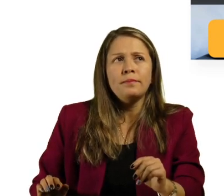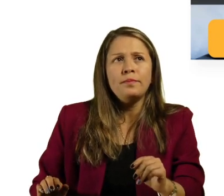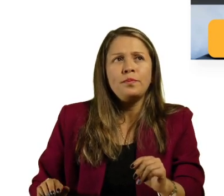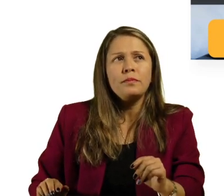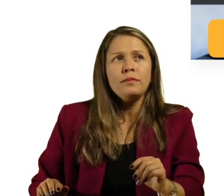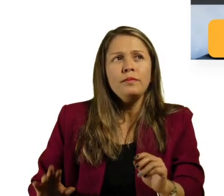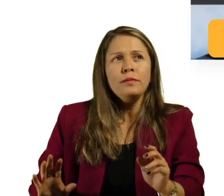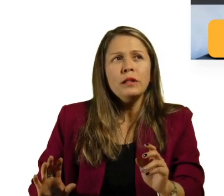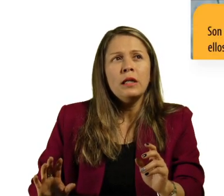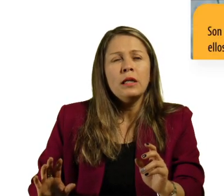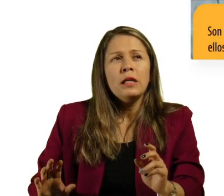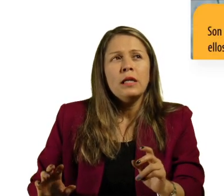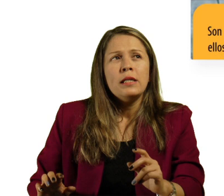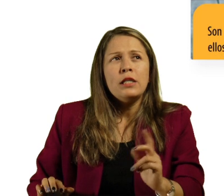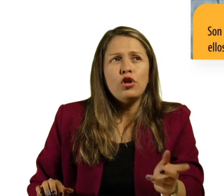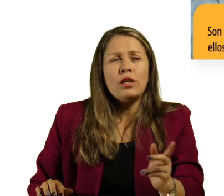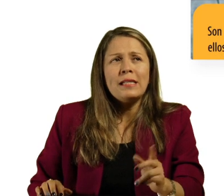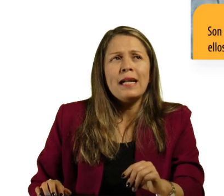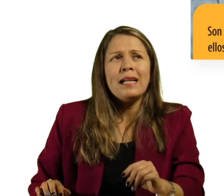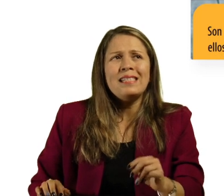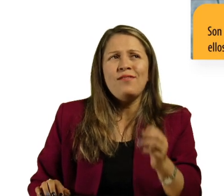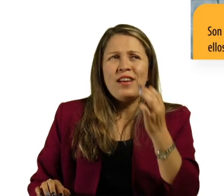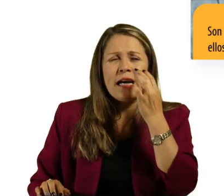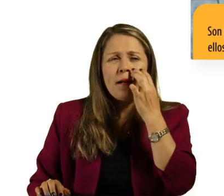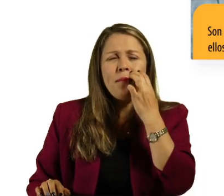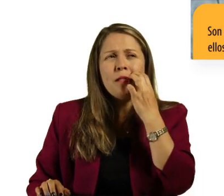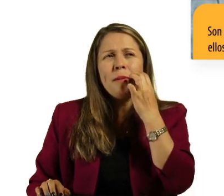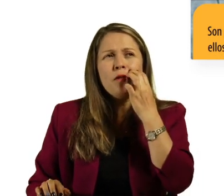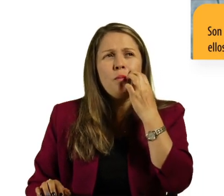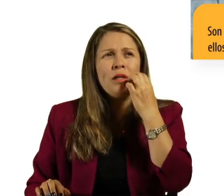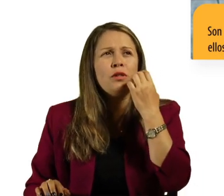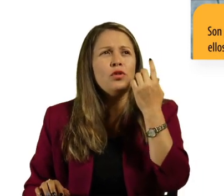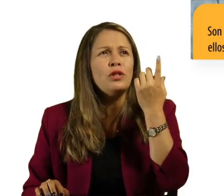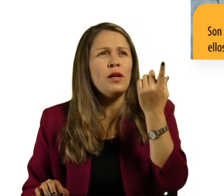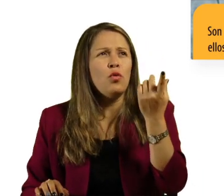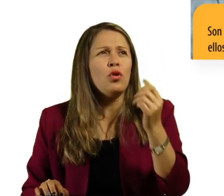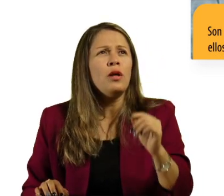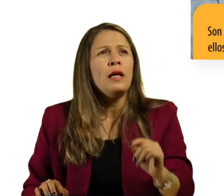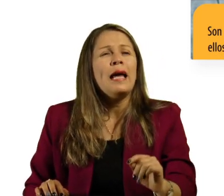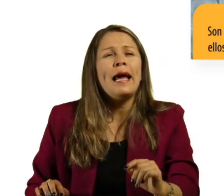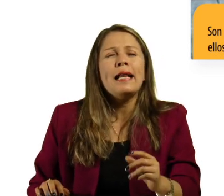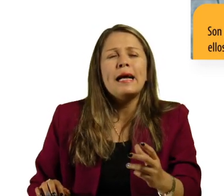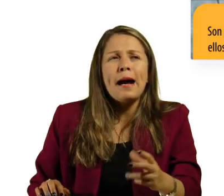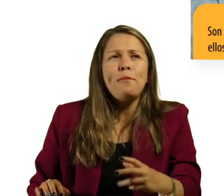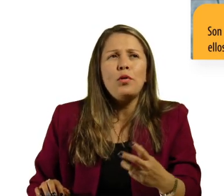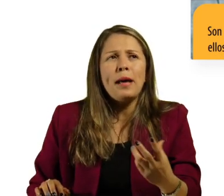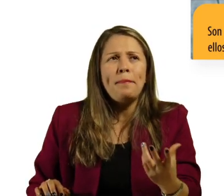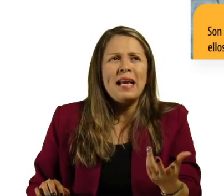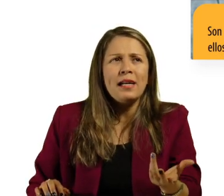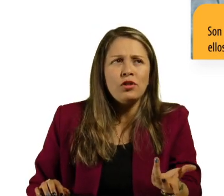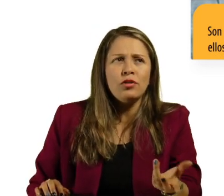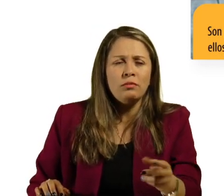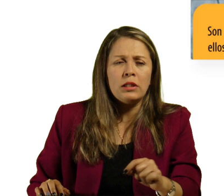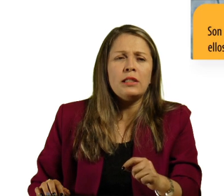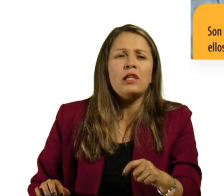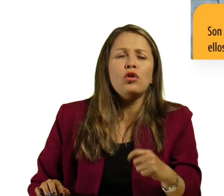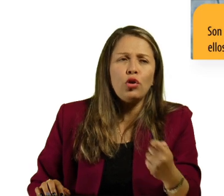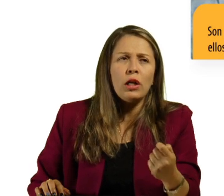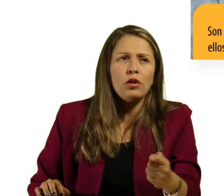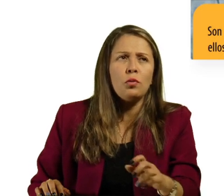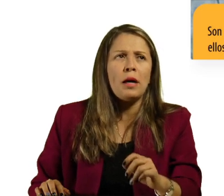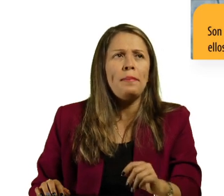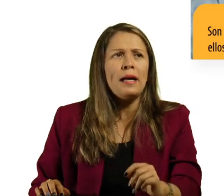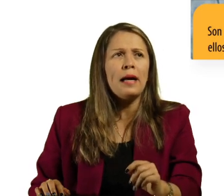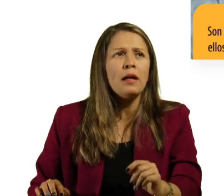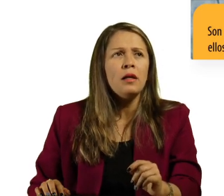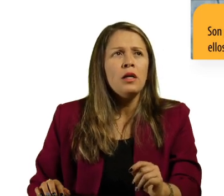tenga. Si yo quisiera clasificar mis presupuestos según el campo de aplicación, es decir, dónde